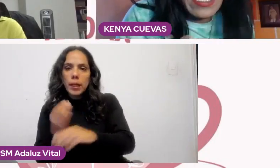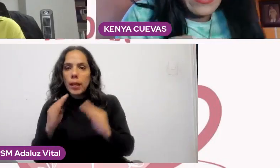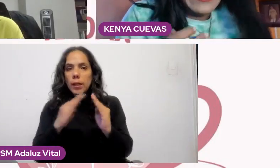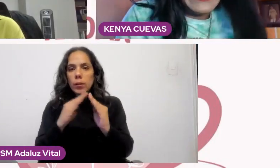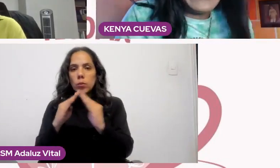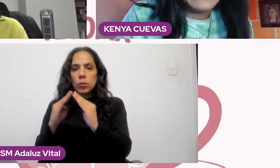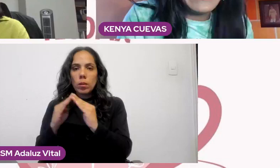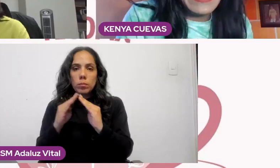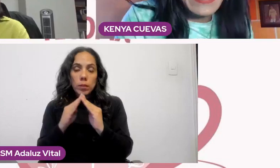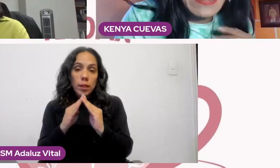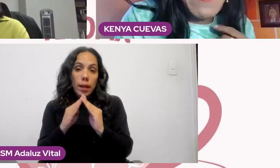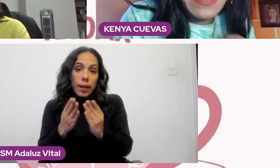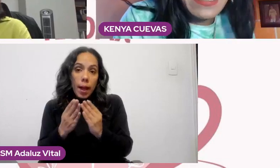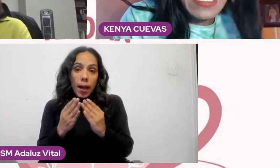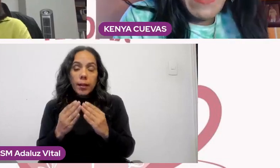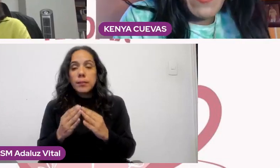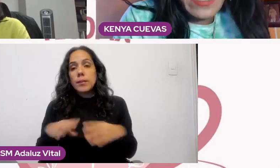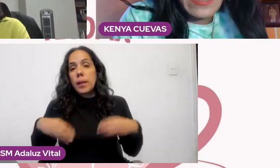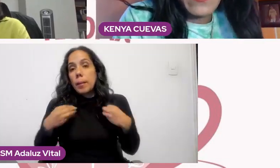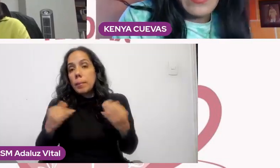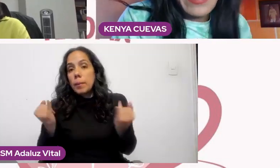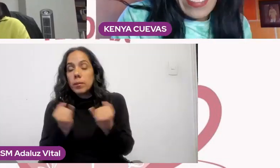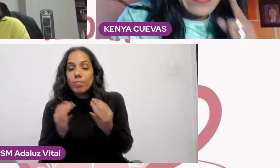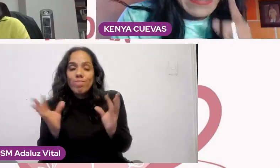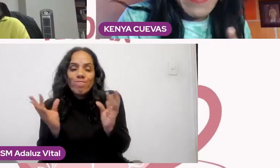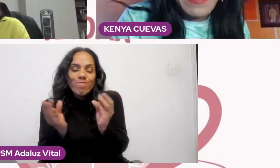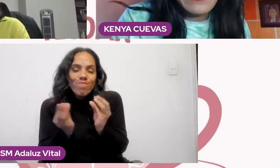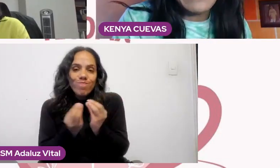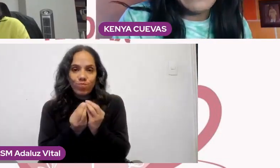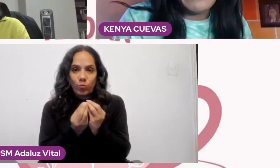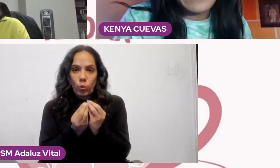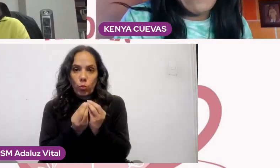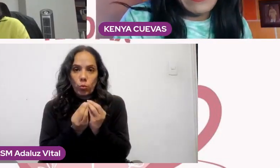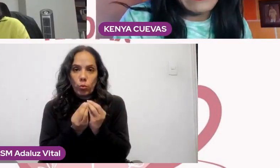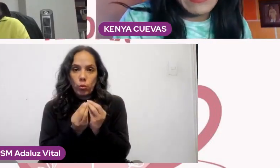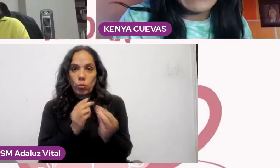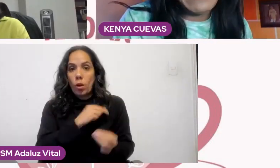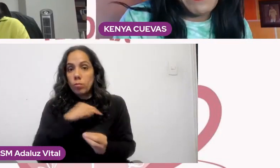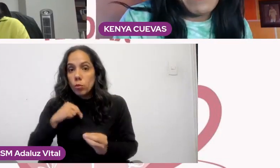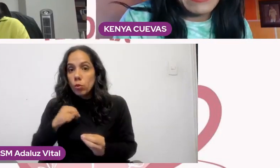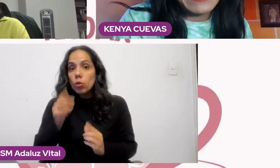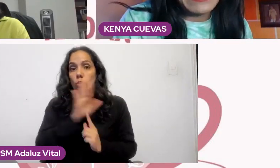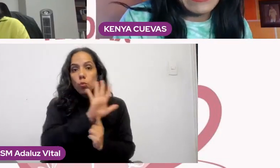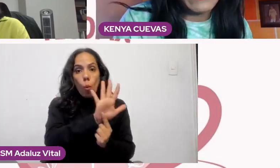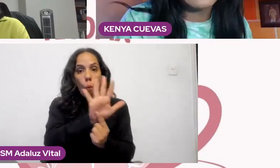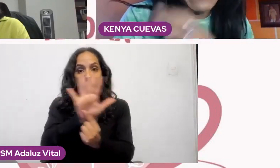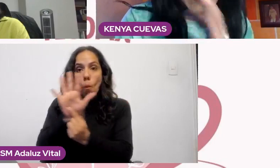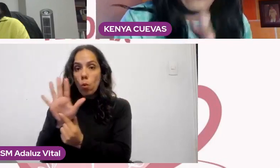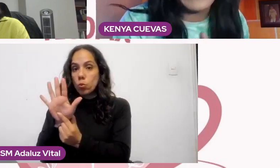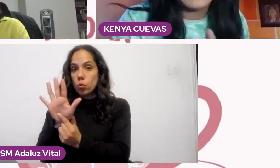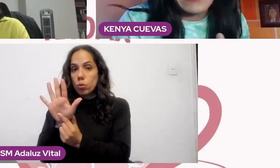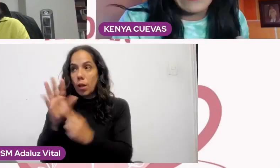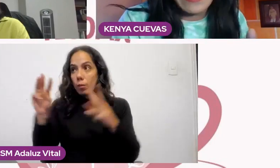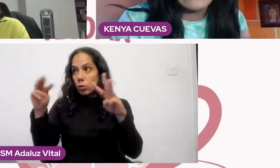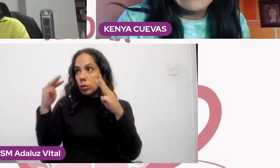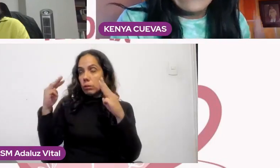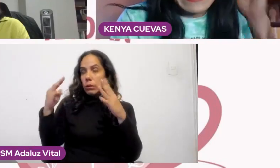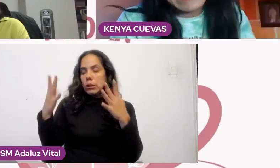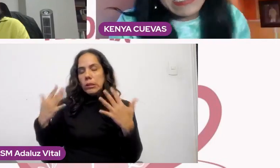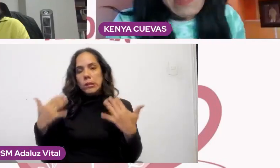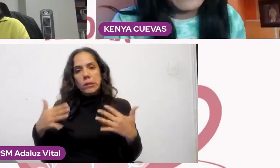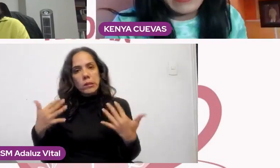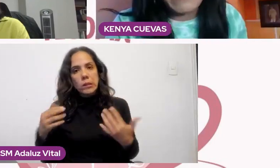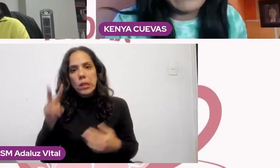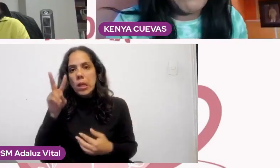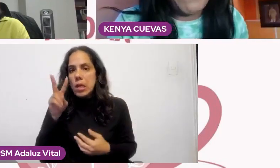y creo que ese es el gran avance que hemos dado a través de visibilizar este primer asesinato y que ahora es una realidad y